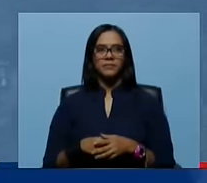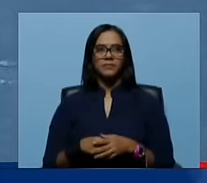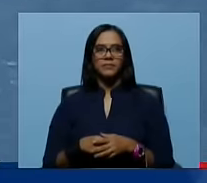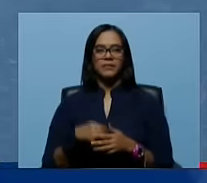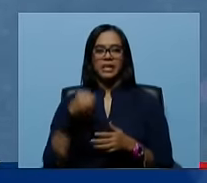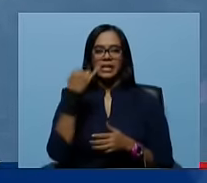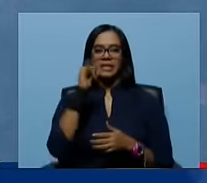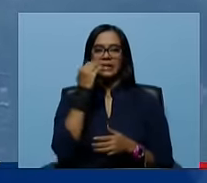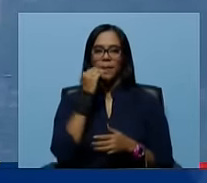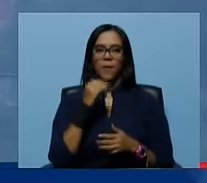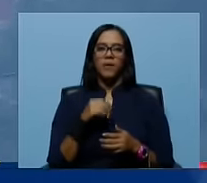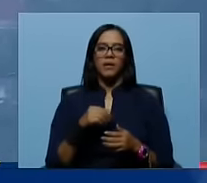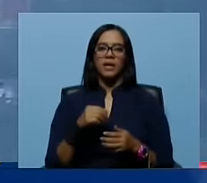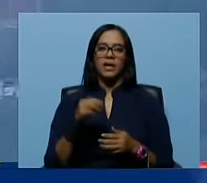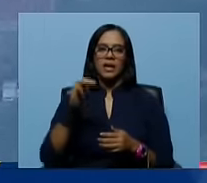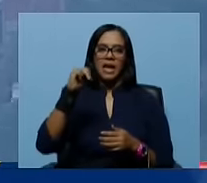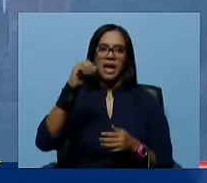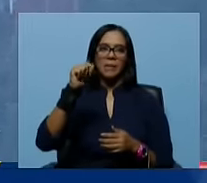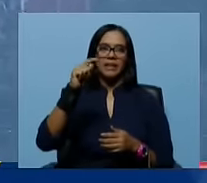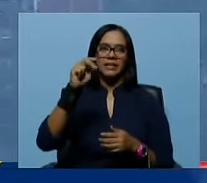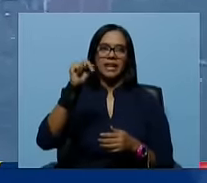Zamora, La Matanza.